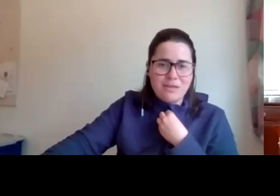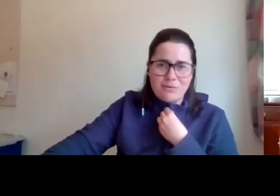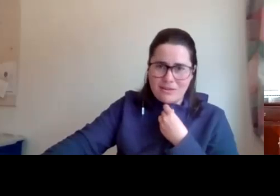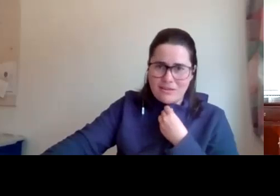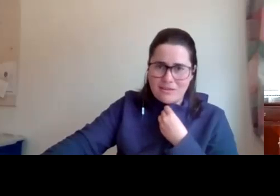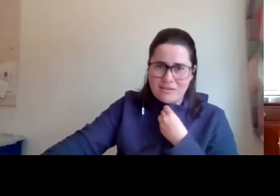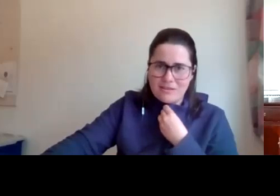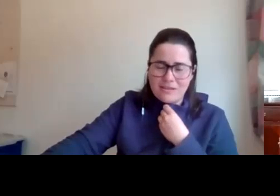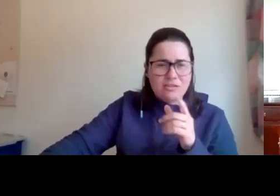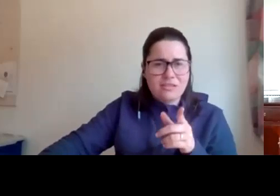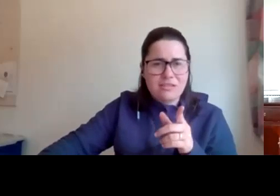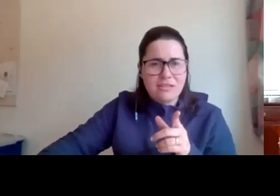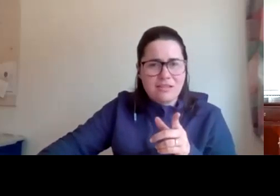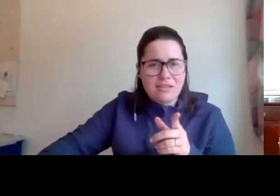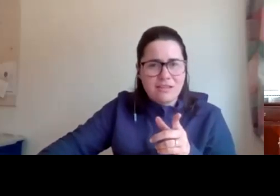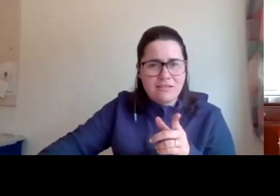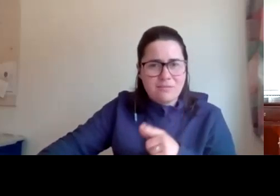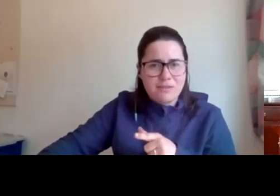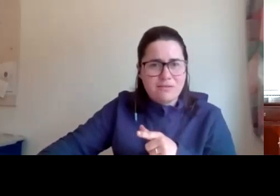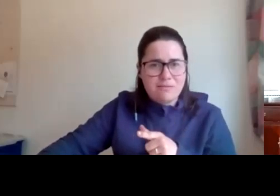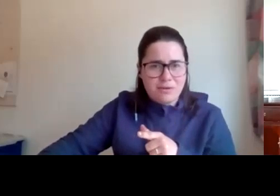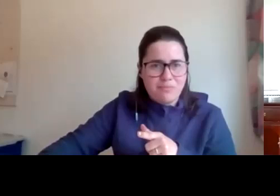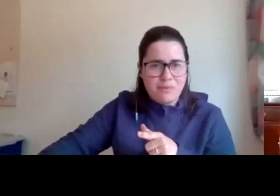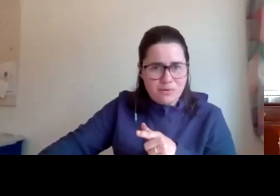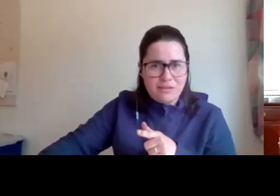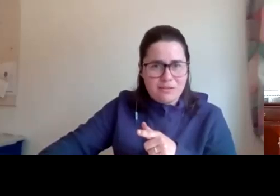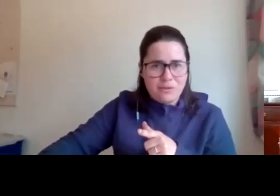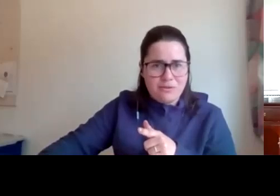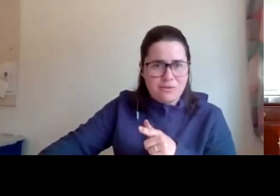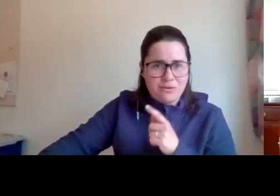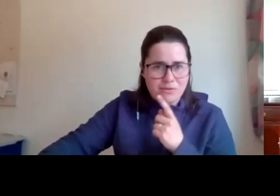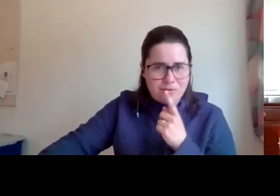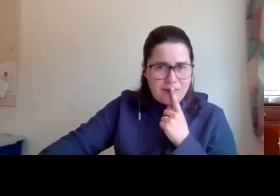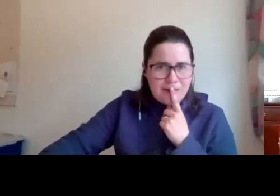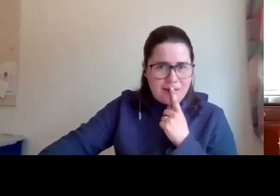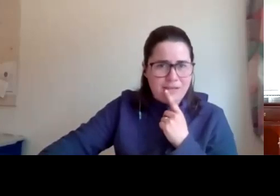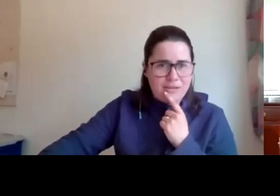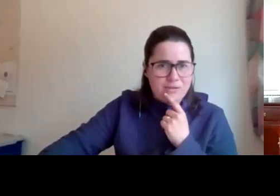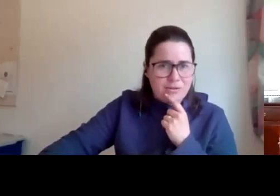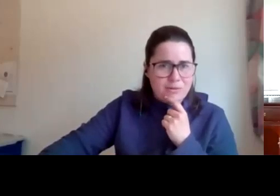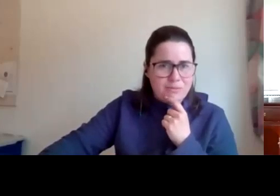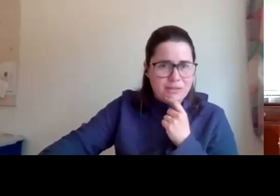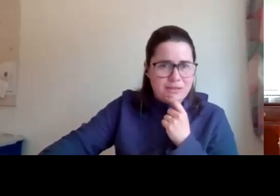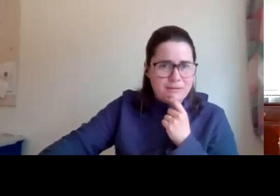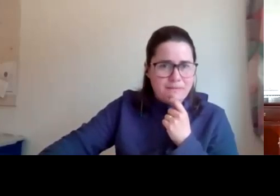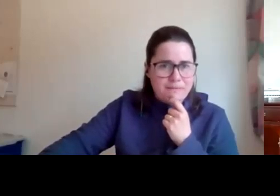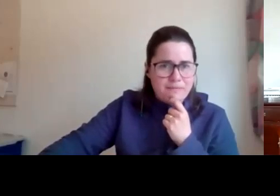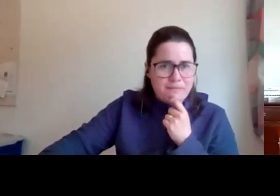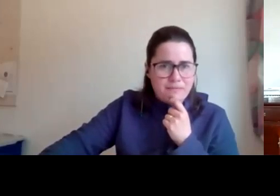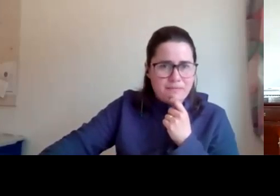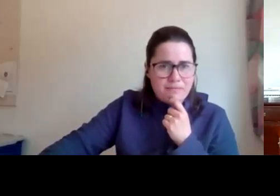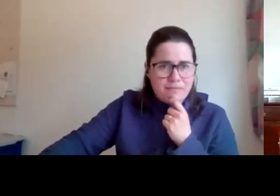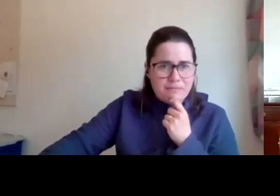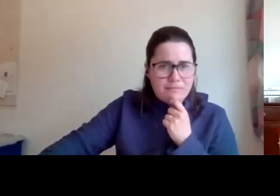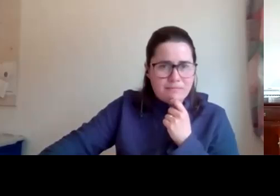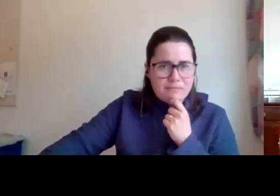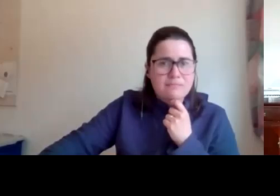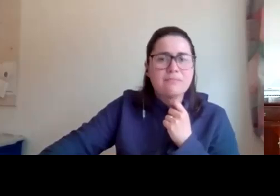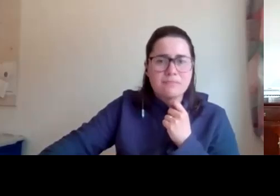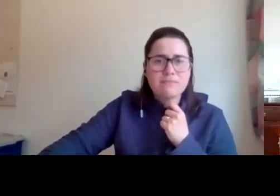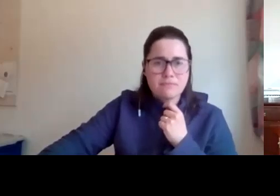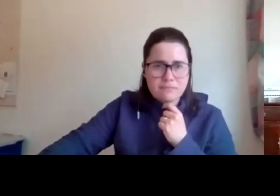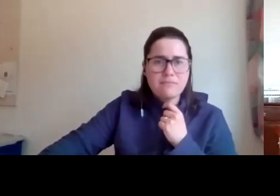preguntas, me cuentan. Entonces, Elizabeth, ¿es después? ¿Mejor preguntan después o cuál es la dinámica que usan normalmente? Generalmente después,